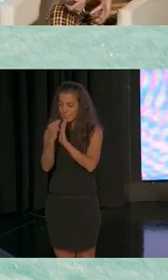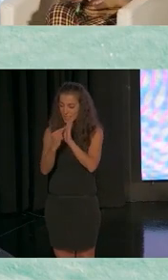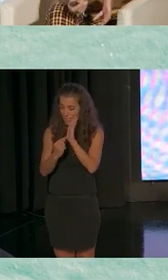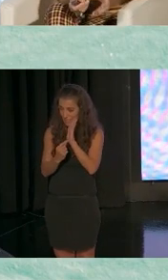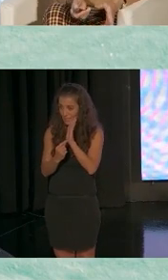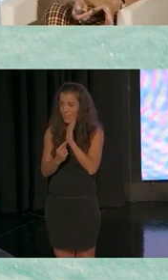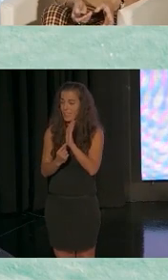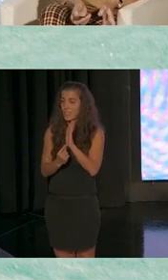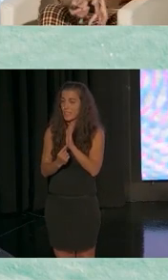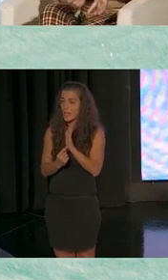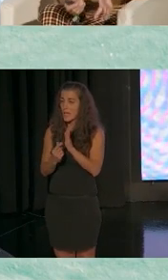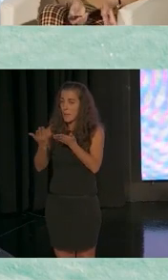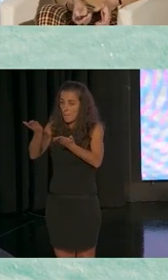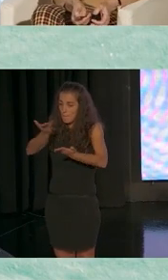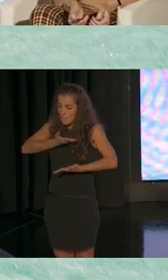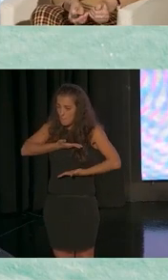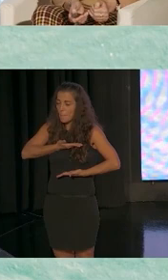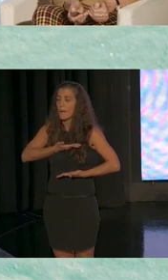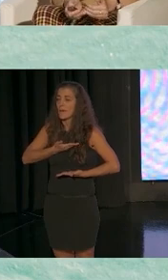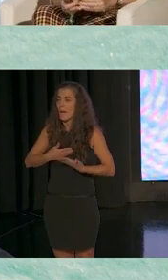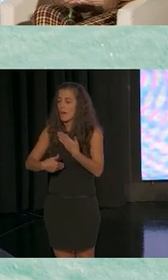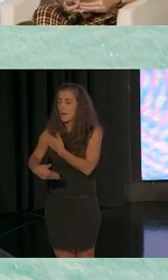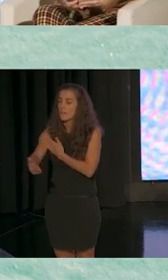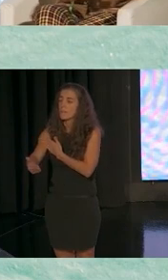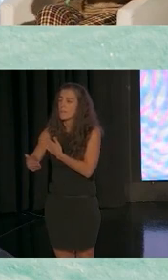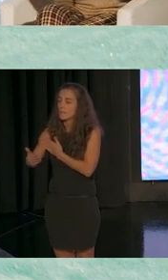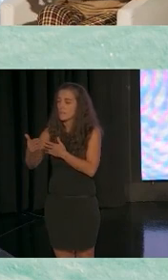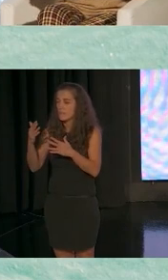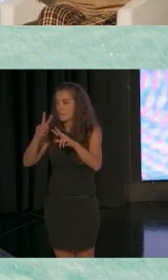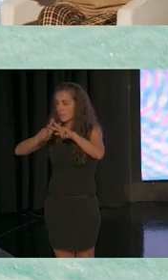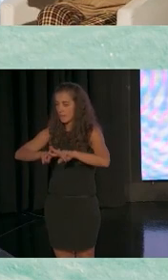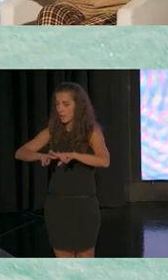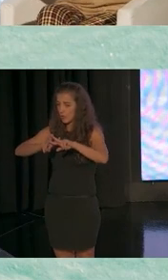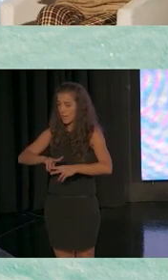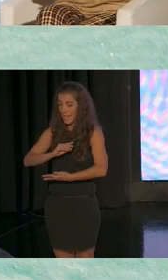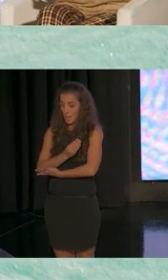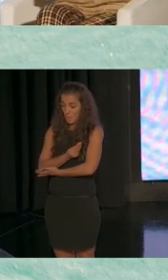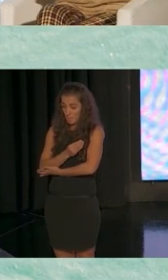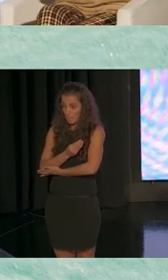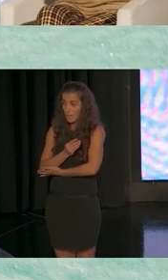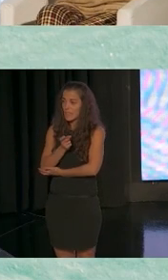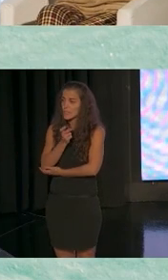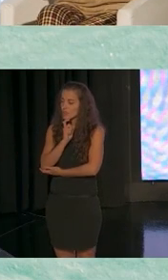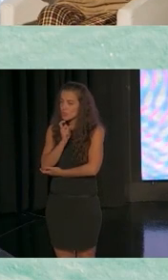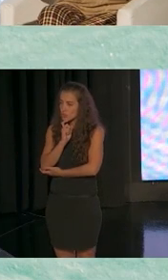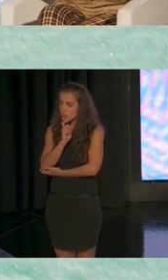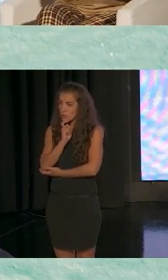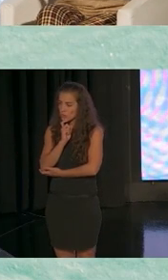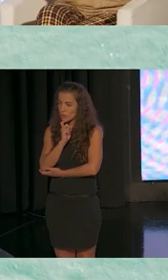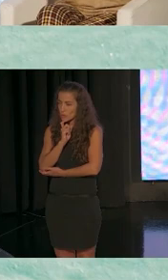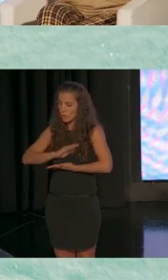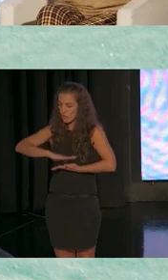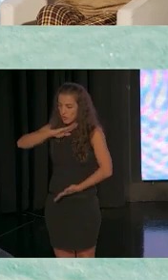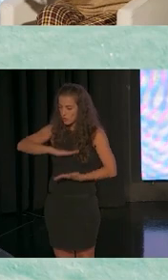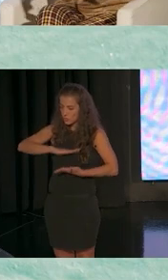ayuden precisamente a valorar eh cómo los bebés van consiguiendo competencias